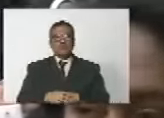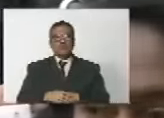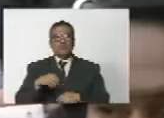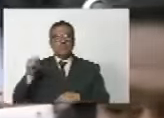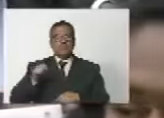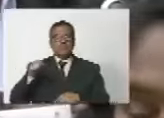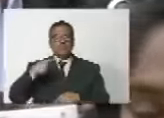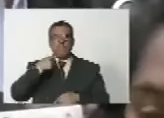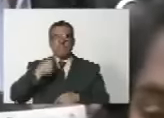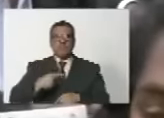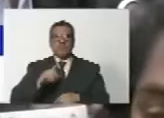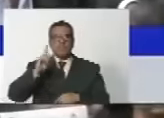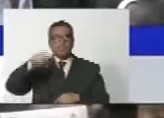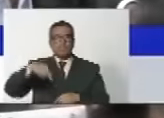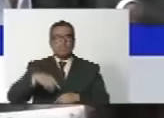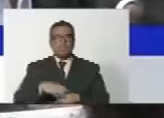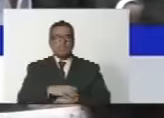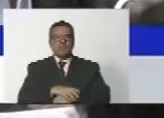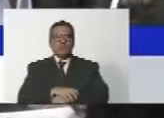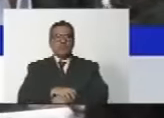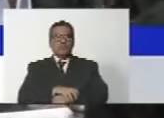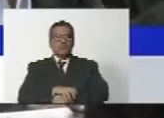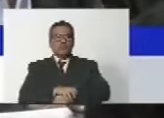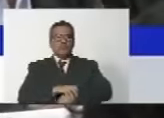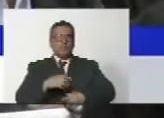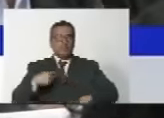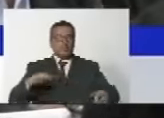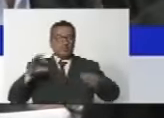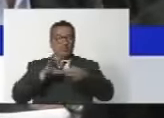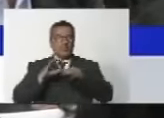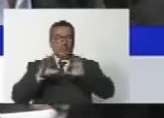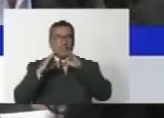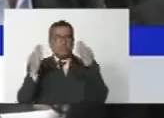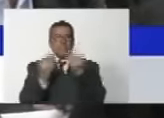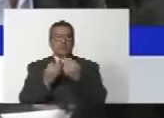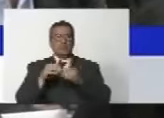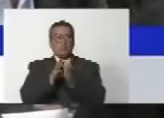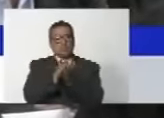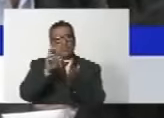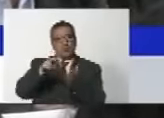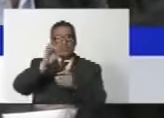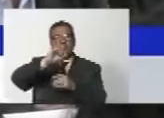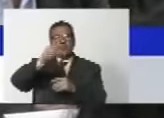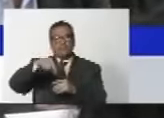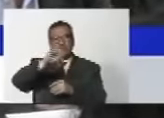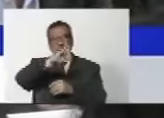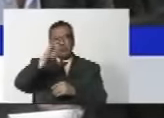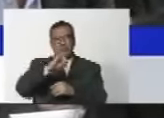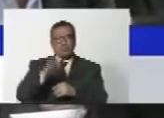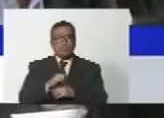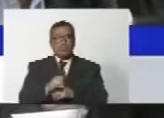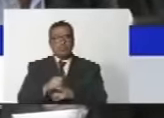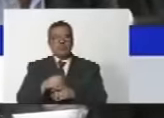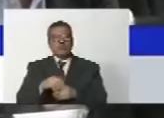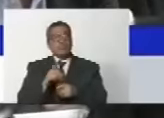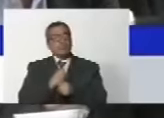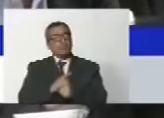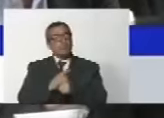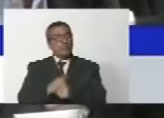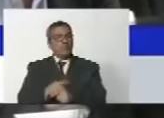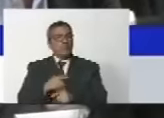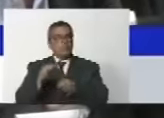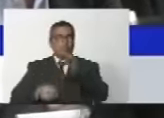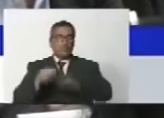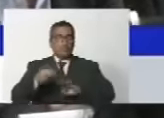Así es. Además, bueno, tiene nexos familiares en Nueva Esparta y en el Zulia. Abogada de la